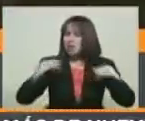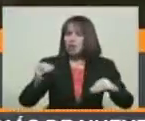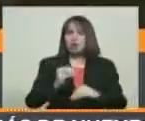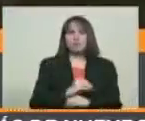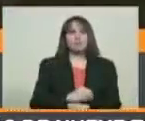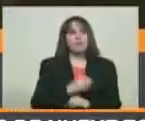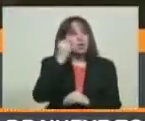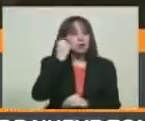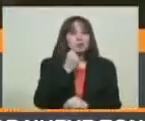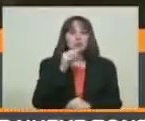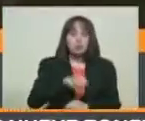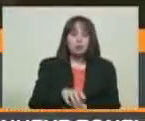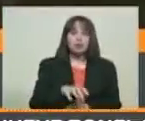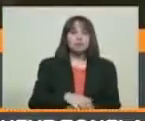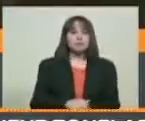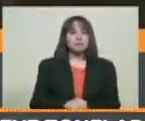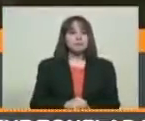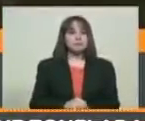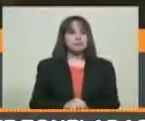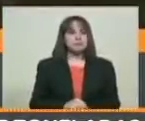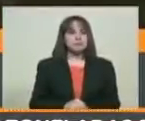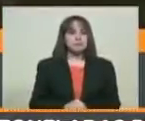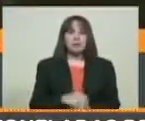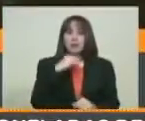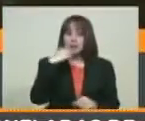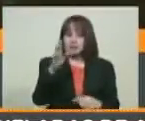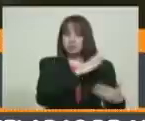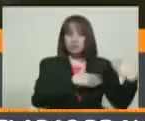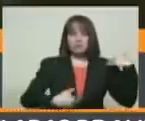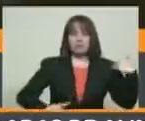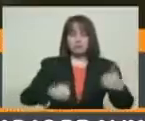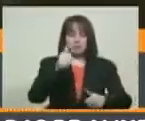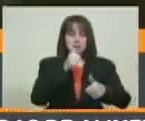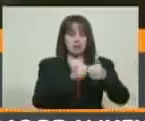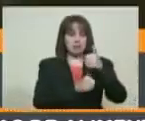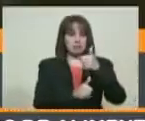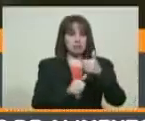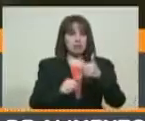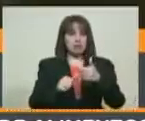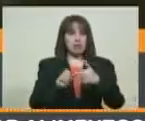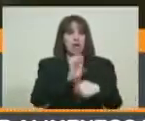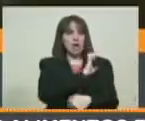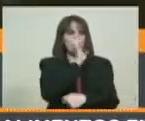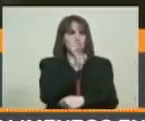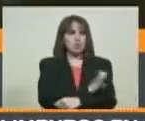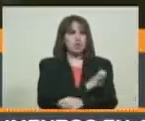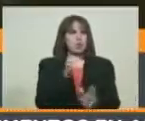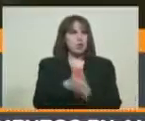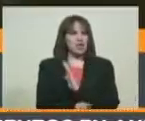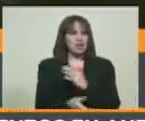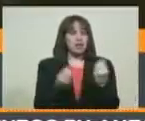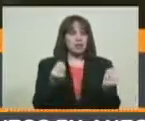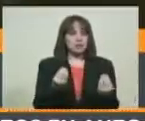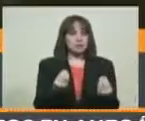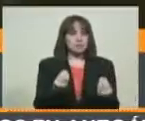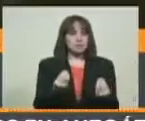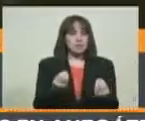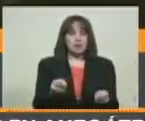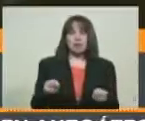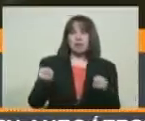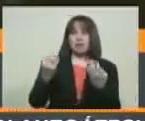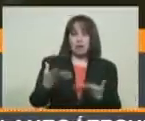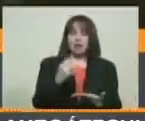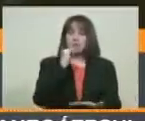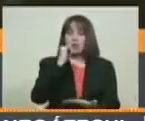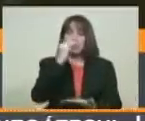Y por eso le he dicho al vicepresidente ejecutivo que preparemos un decreto para entregarle